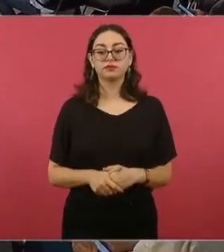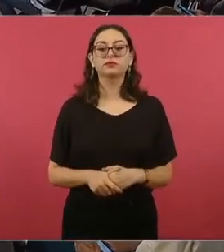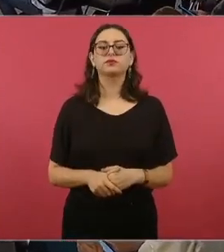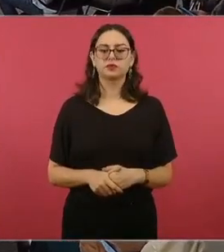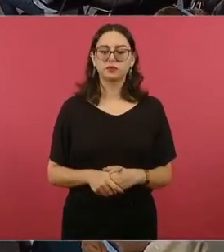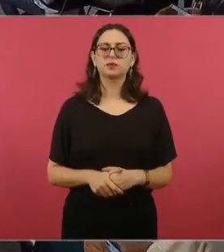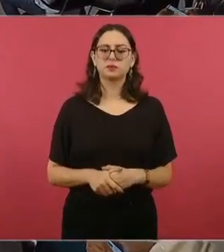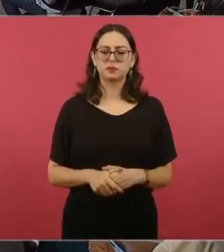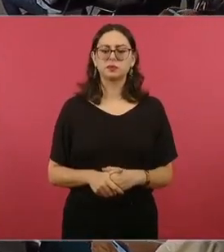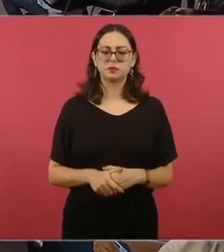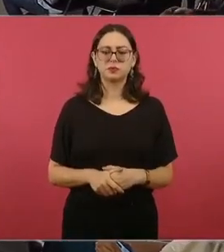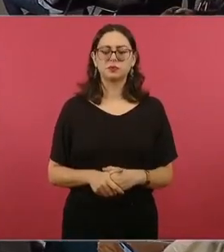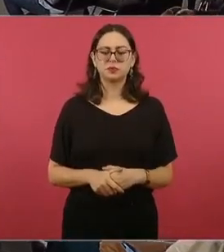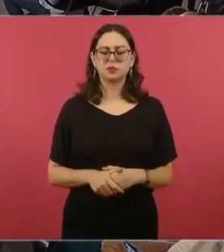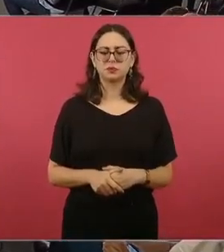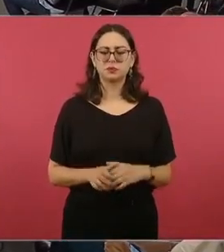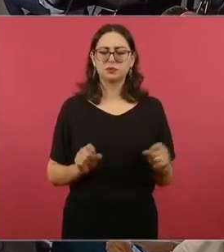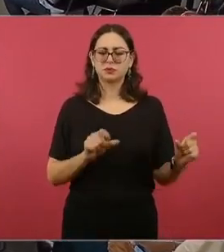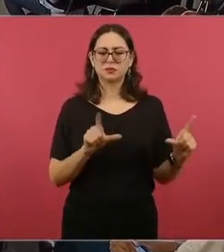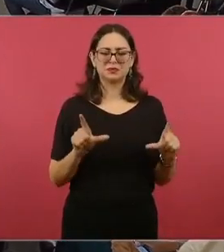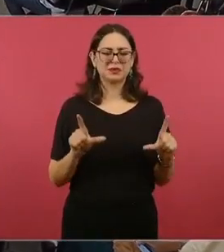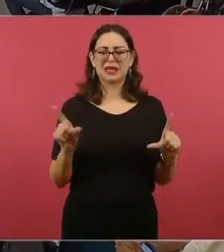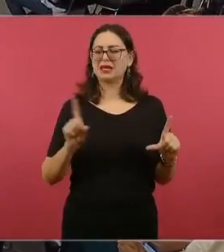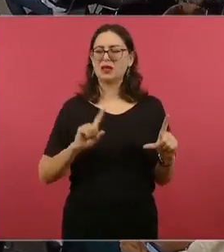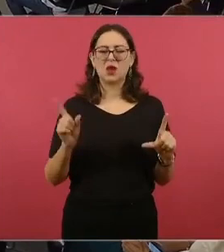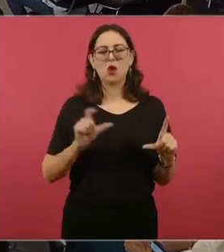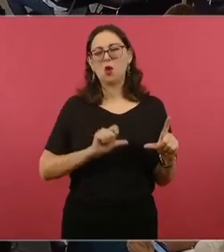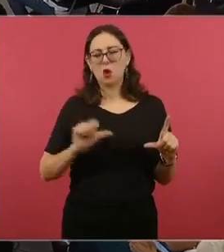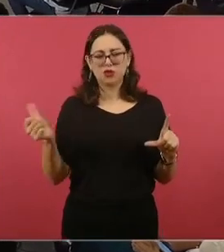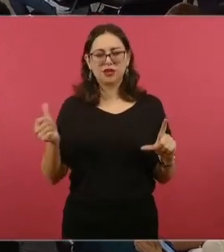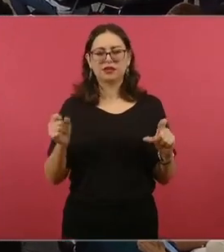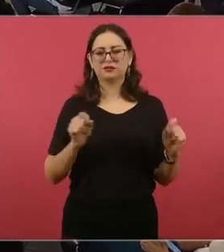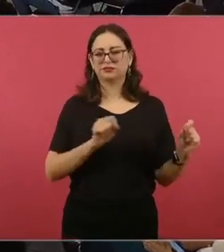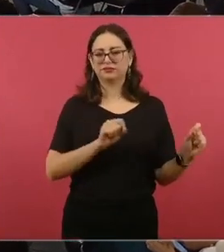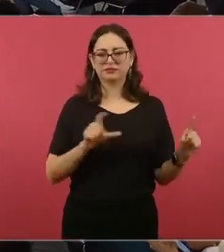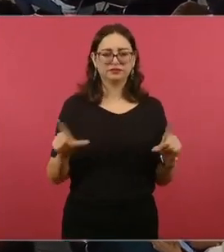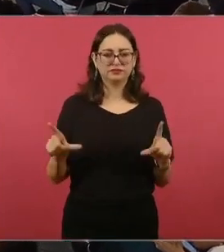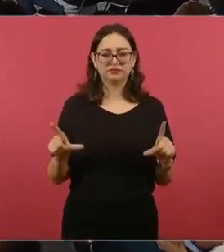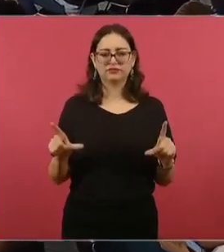Sí, esta, pues no, hay una de producción.